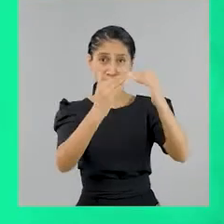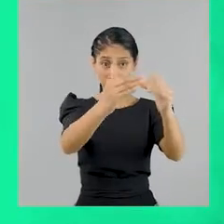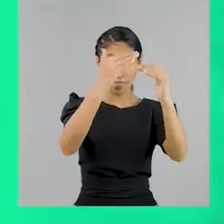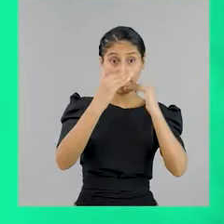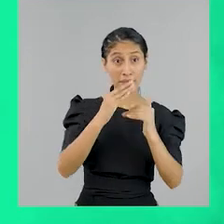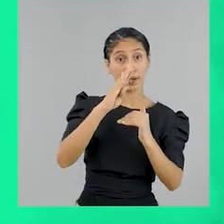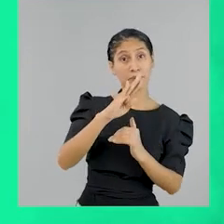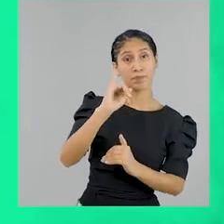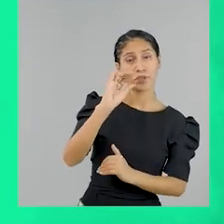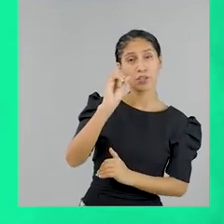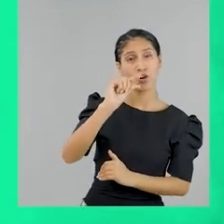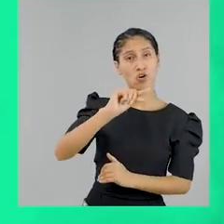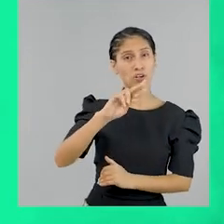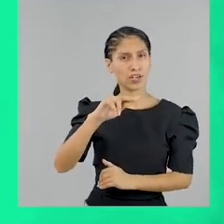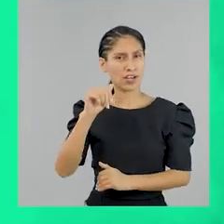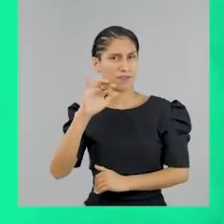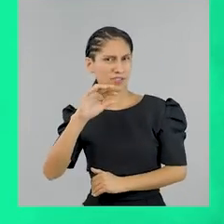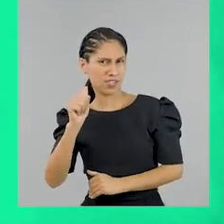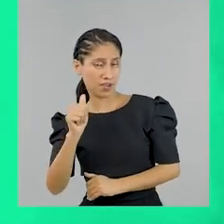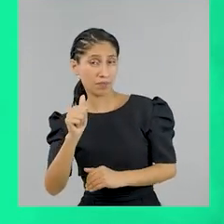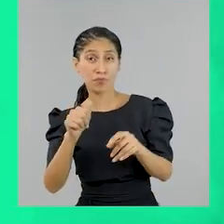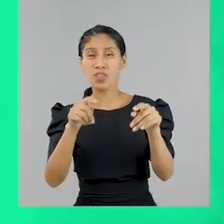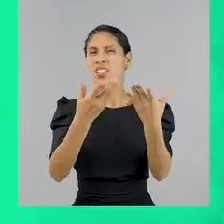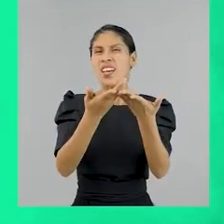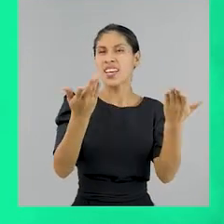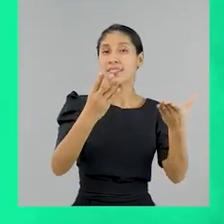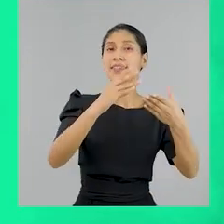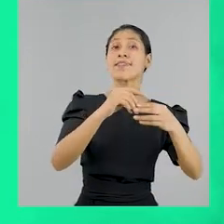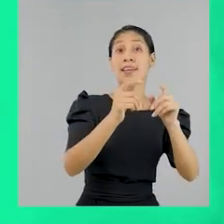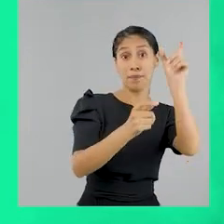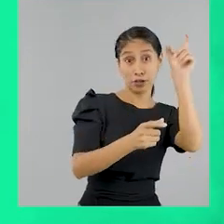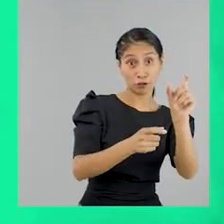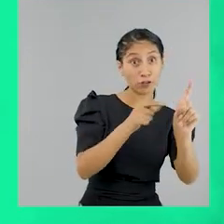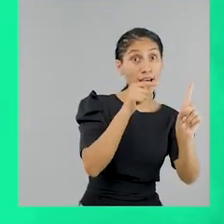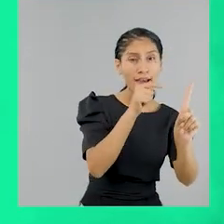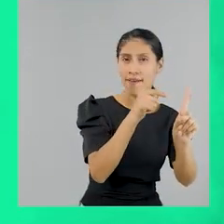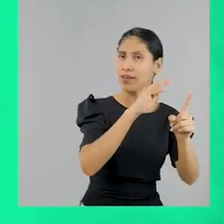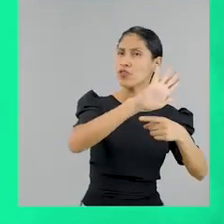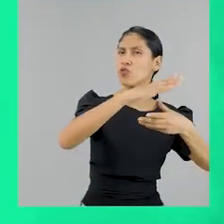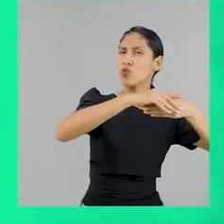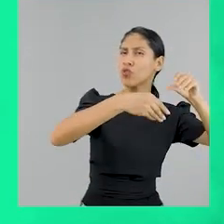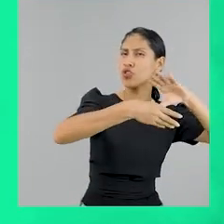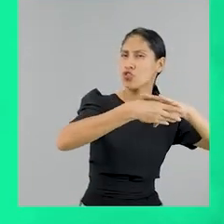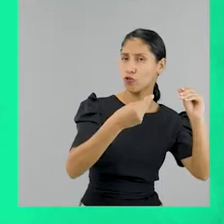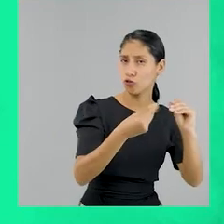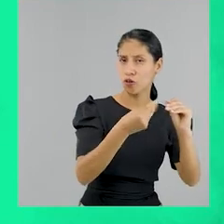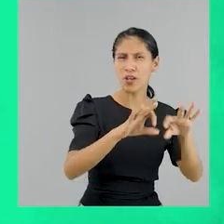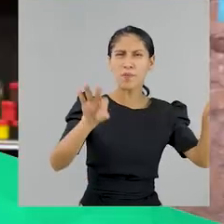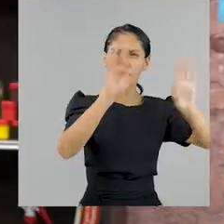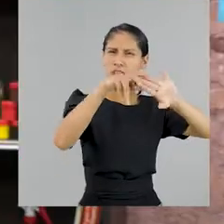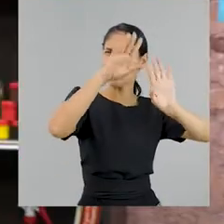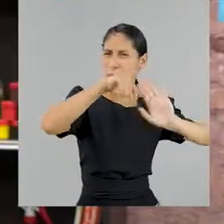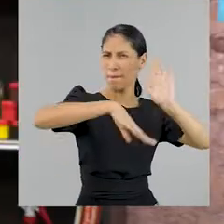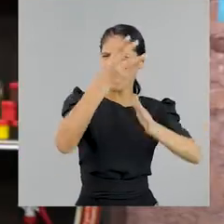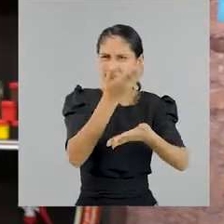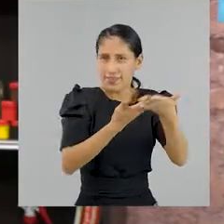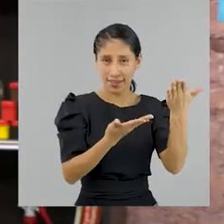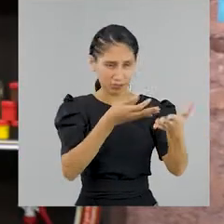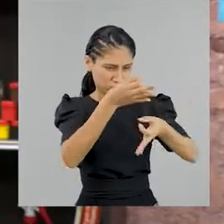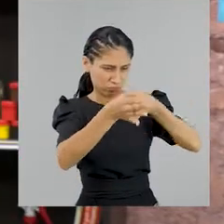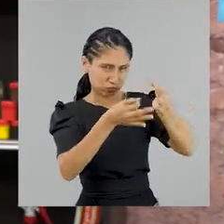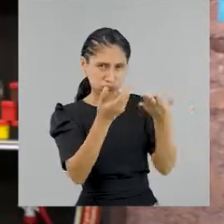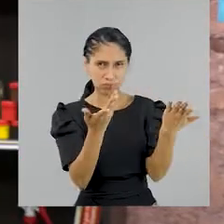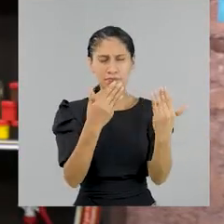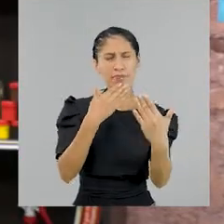Biografía, narración sobre la vida de una persona y sus momentos más resaltantes. Muchas gracias,